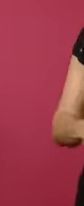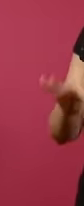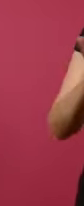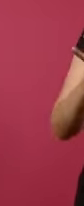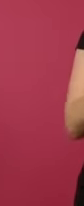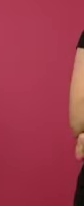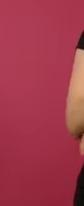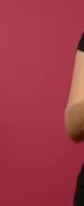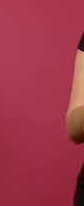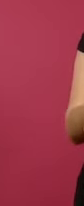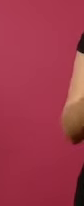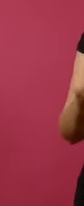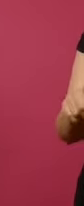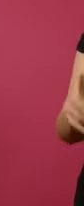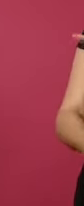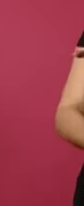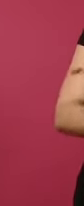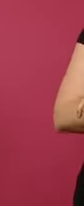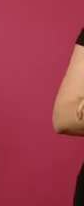su solidaridad,